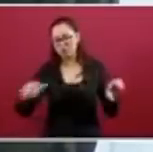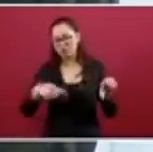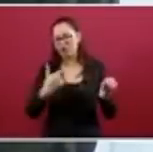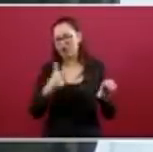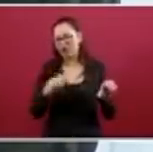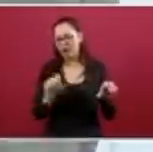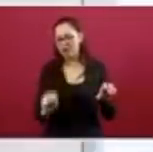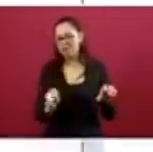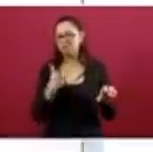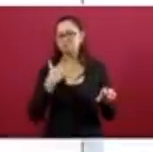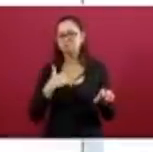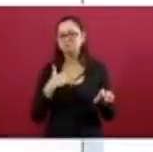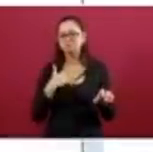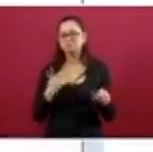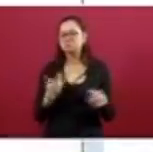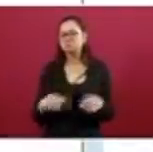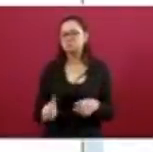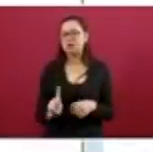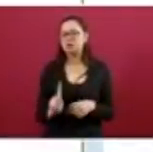que no